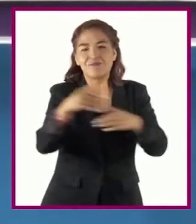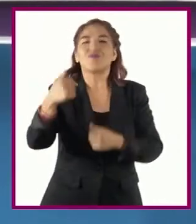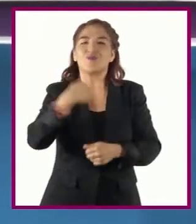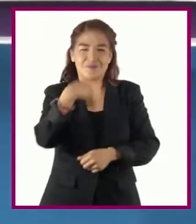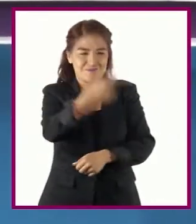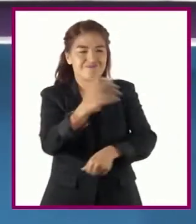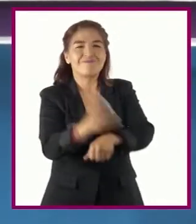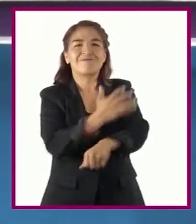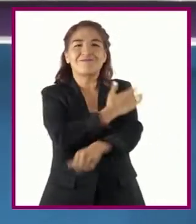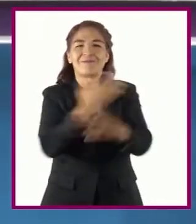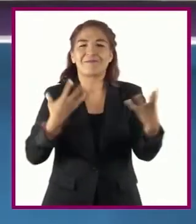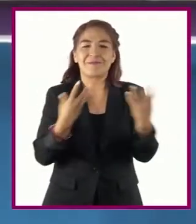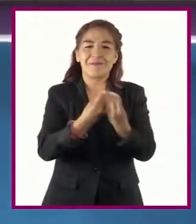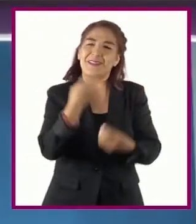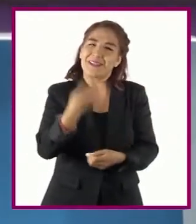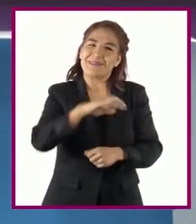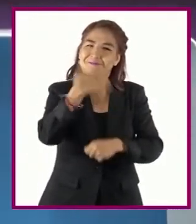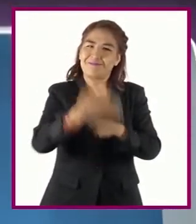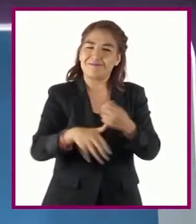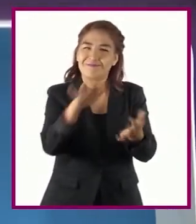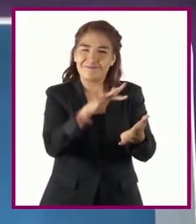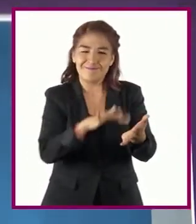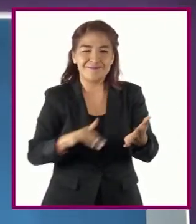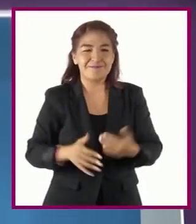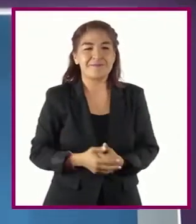acompaño. Hasta aquí la lectura.